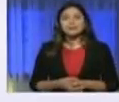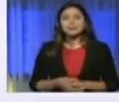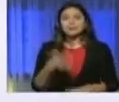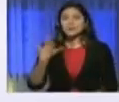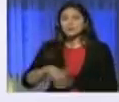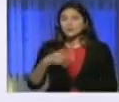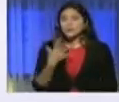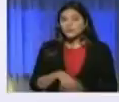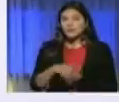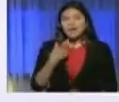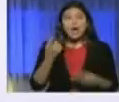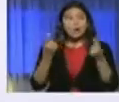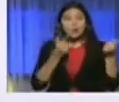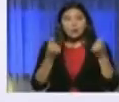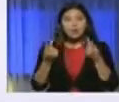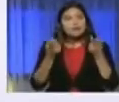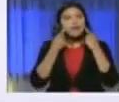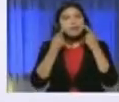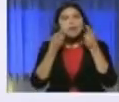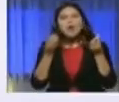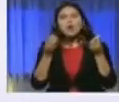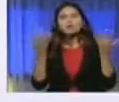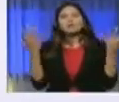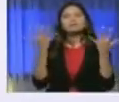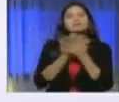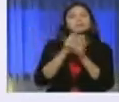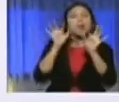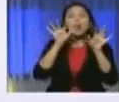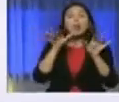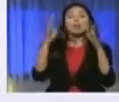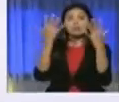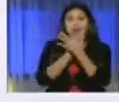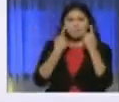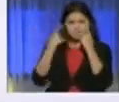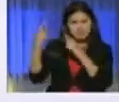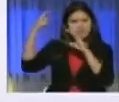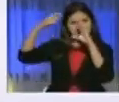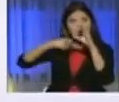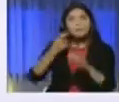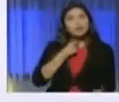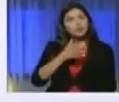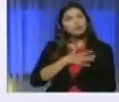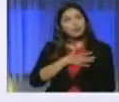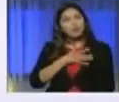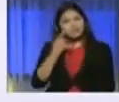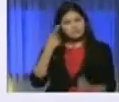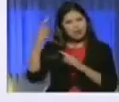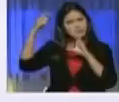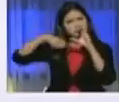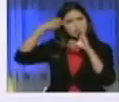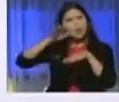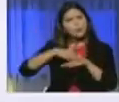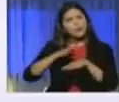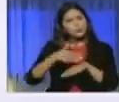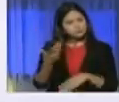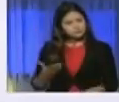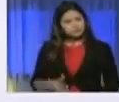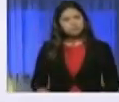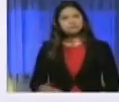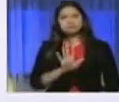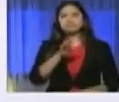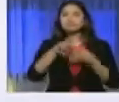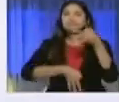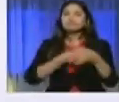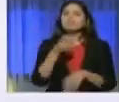campo económico. Que vean cómo confunde. Ahí está el video, ese video me gustó mucho. Porque fíjense ahí,